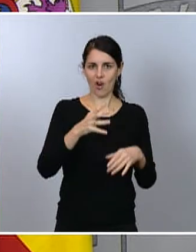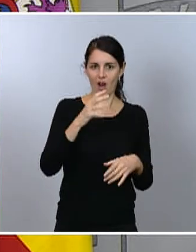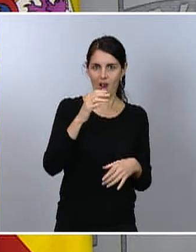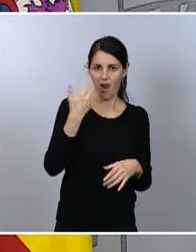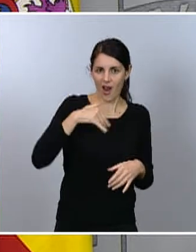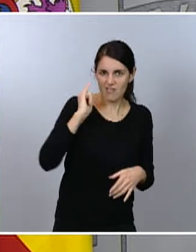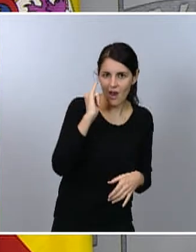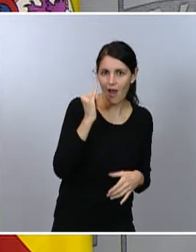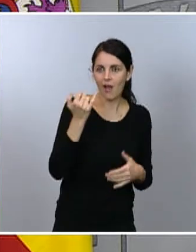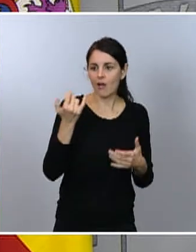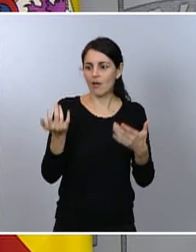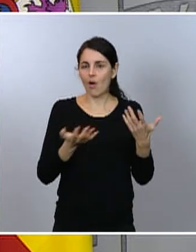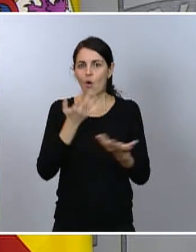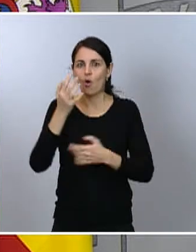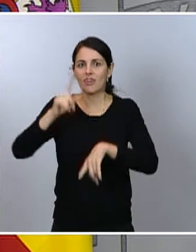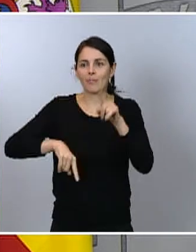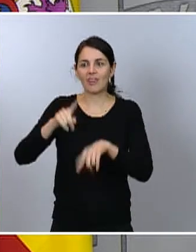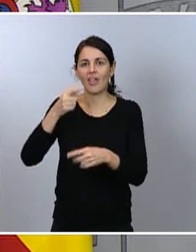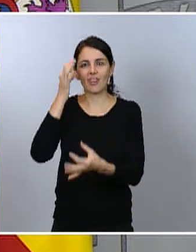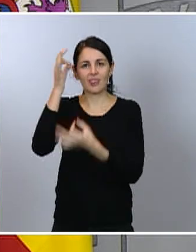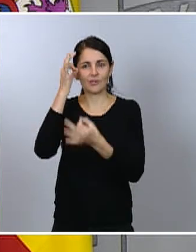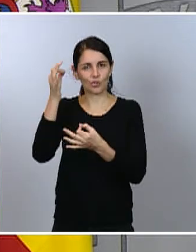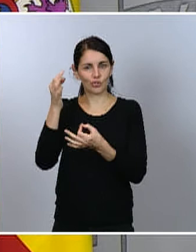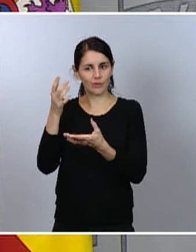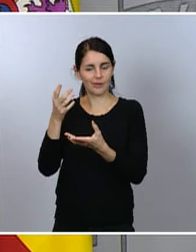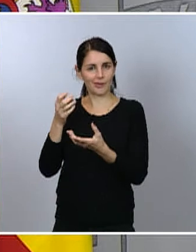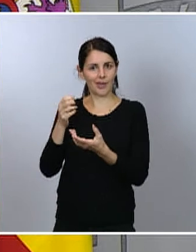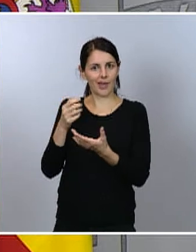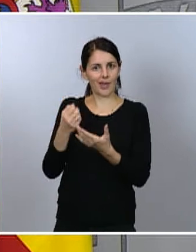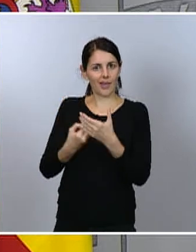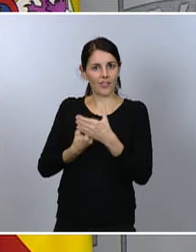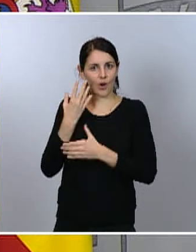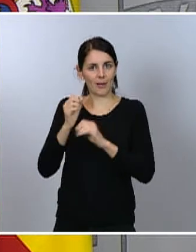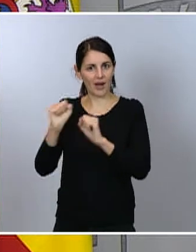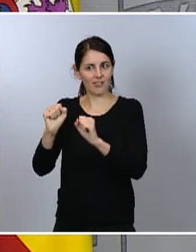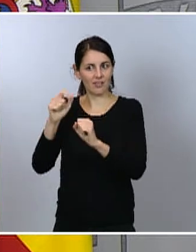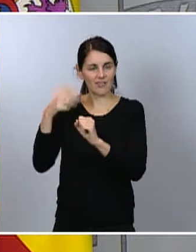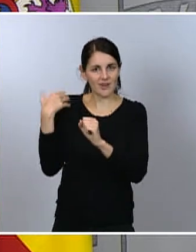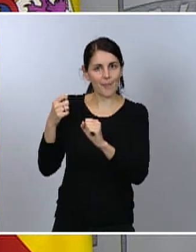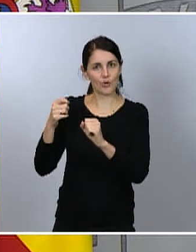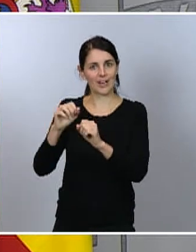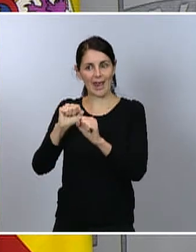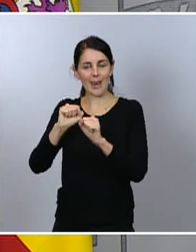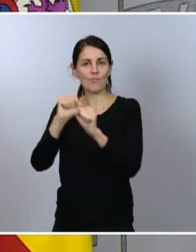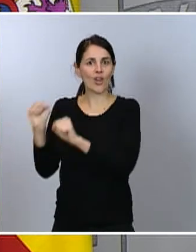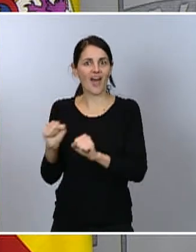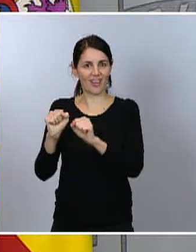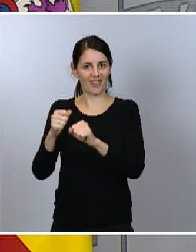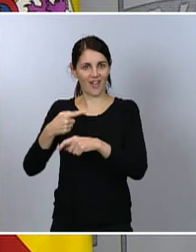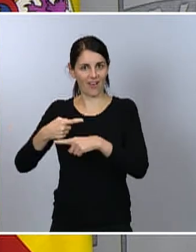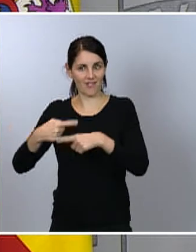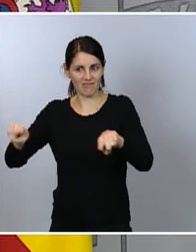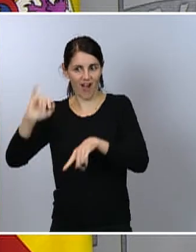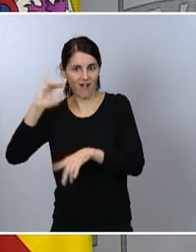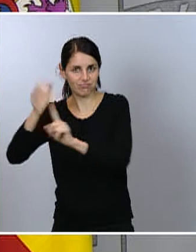datos de seroprevalencia. Creo que está ya contestado. Es cierto que cuantas más personas en la población se hayan